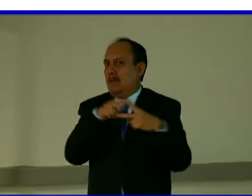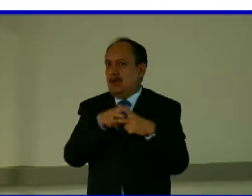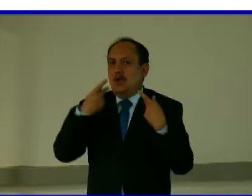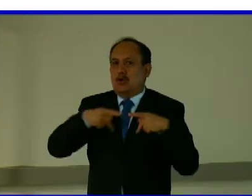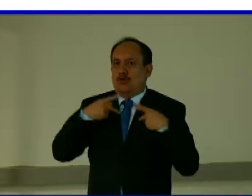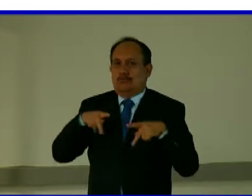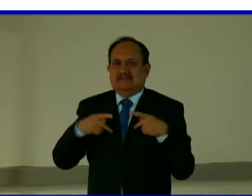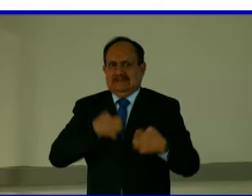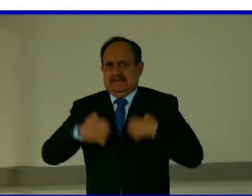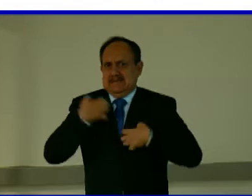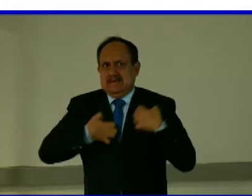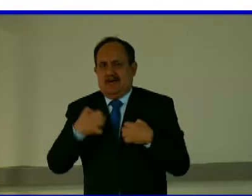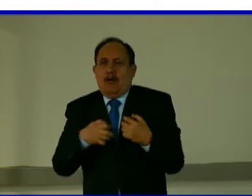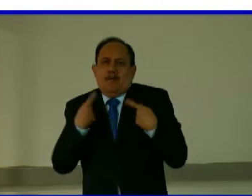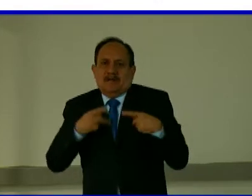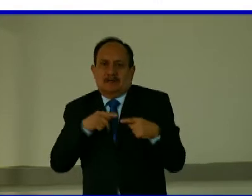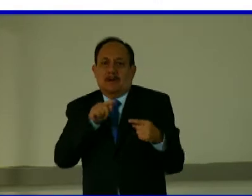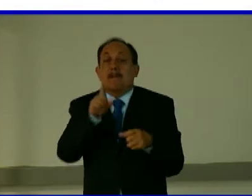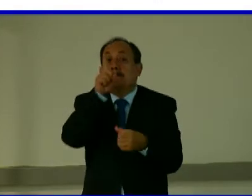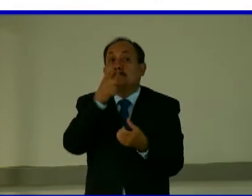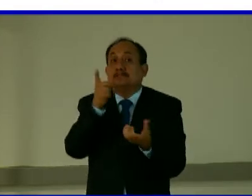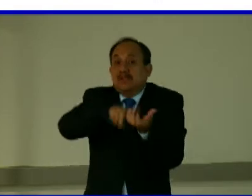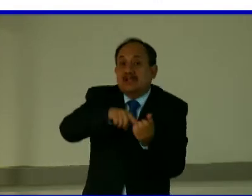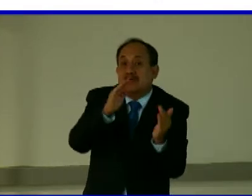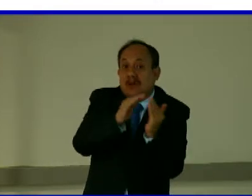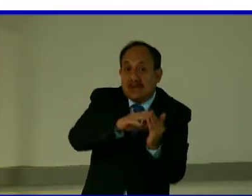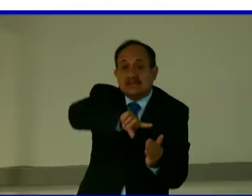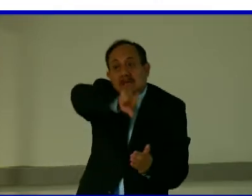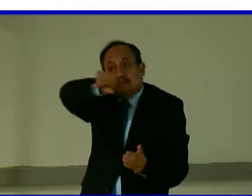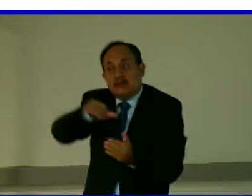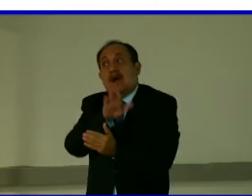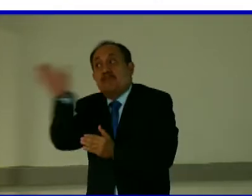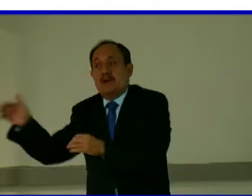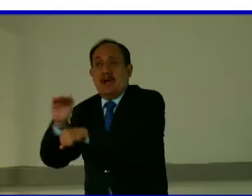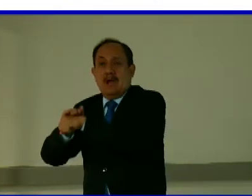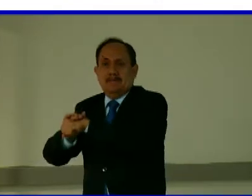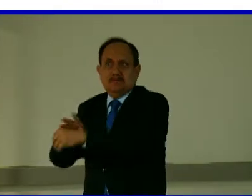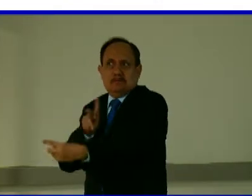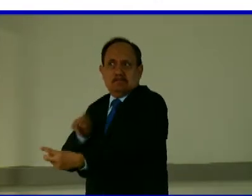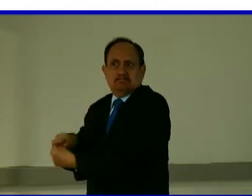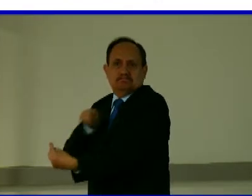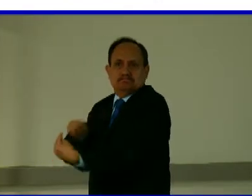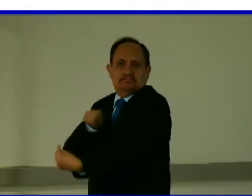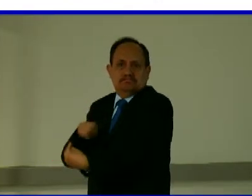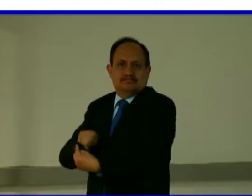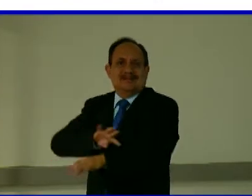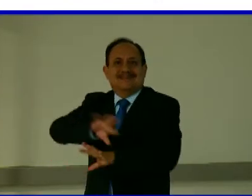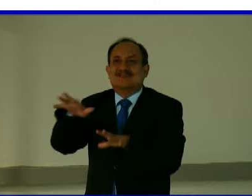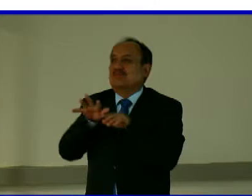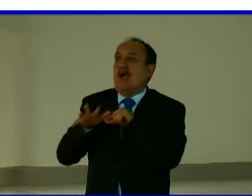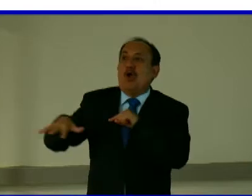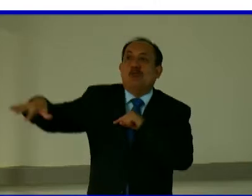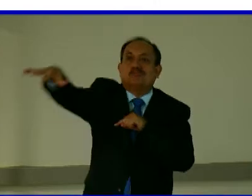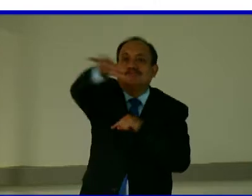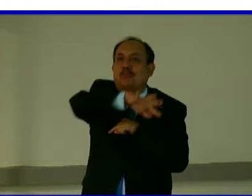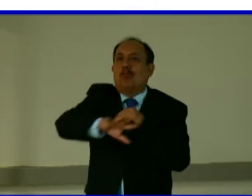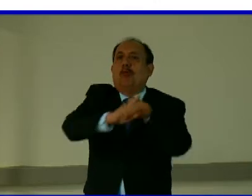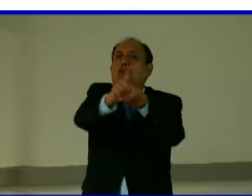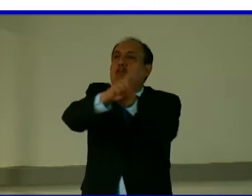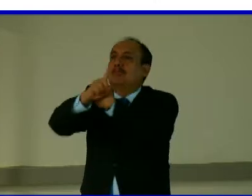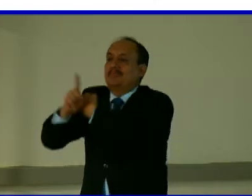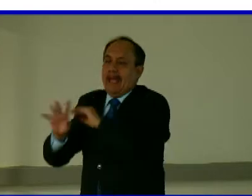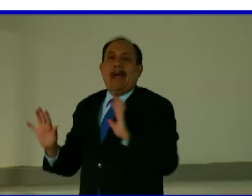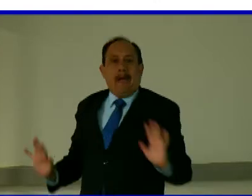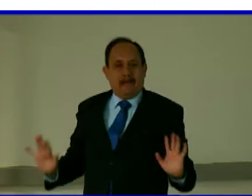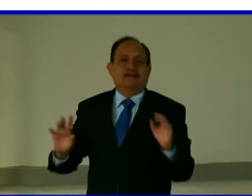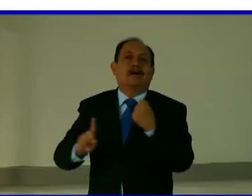de más confianza, primero en el hogar y luego con sus mejores amigos. Y ya cuando se generaliza a la escuela, ahí tenemos